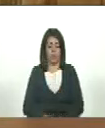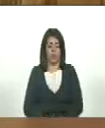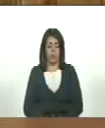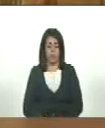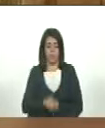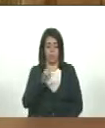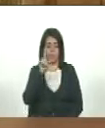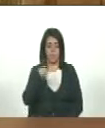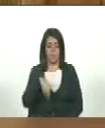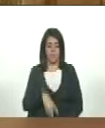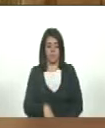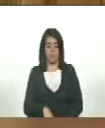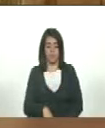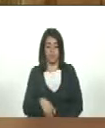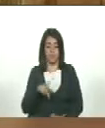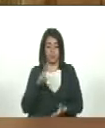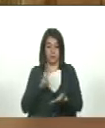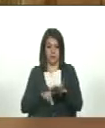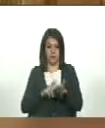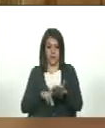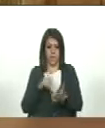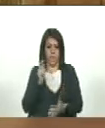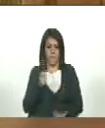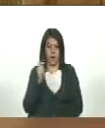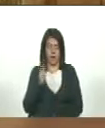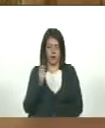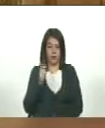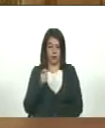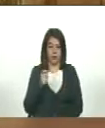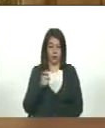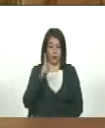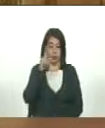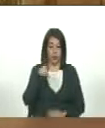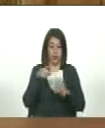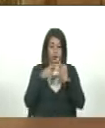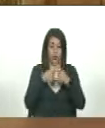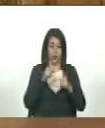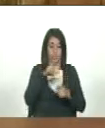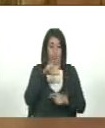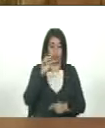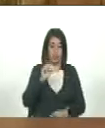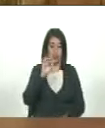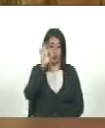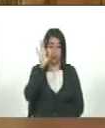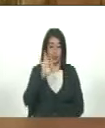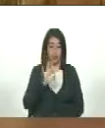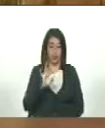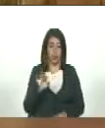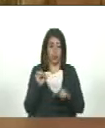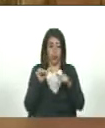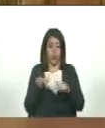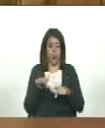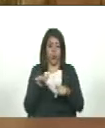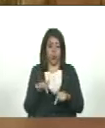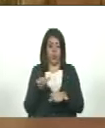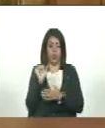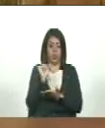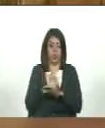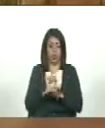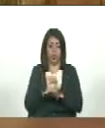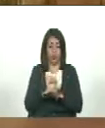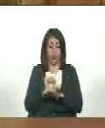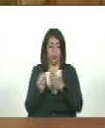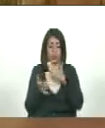y también de pensionados. También el otro 30% en actualización de software,